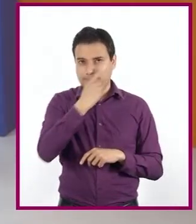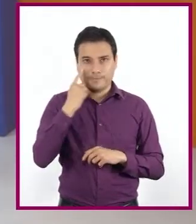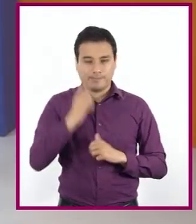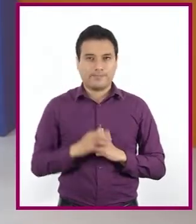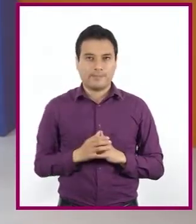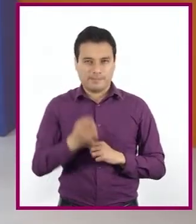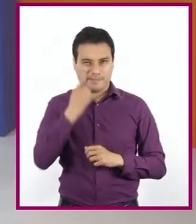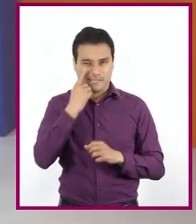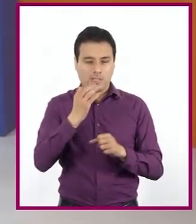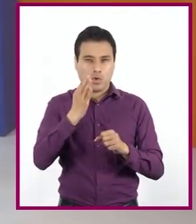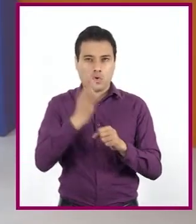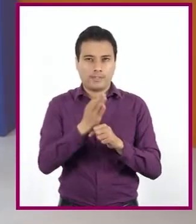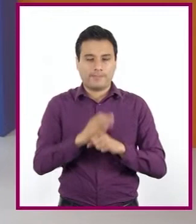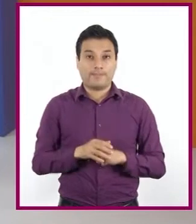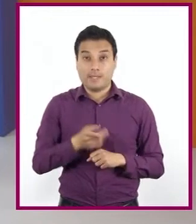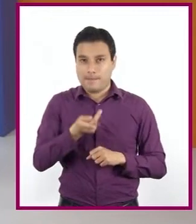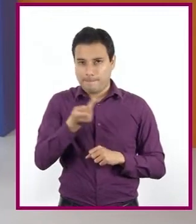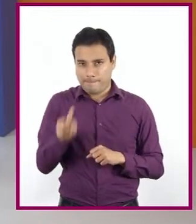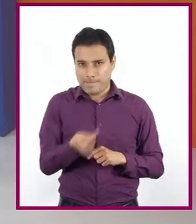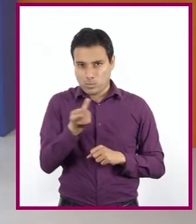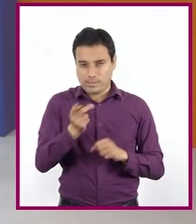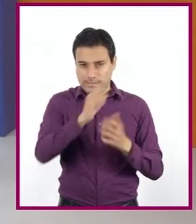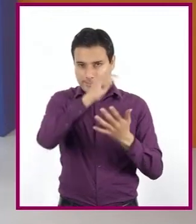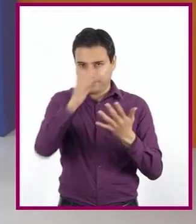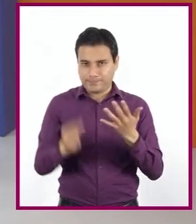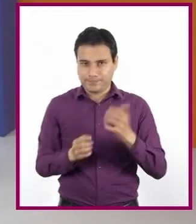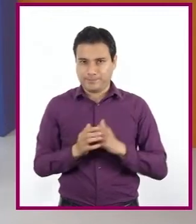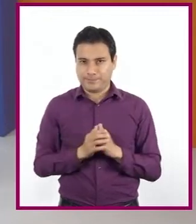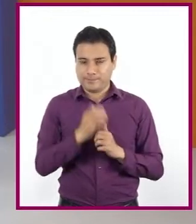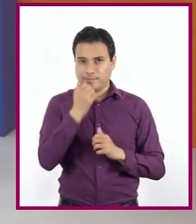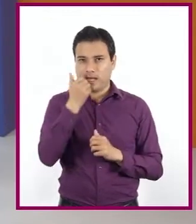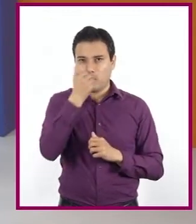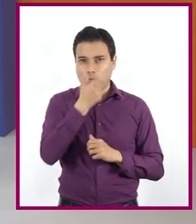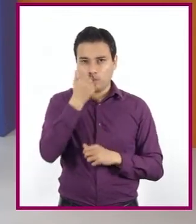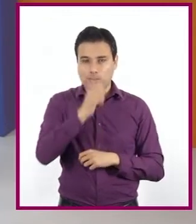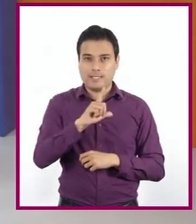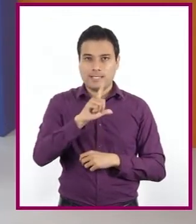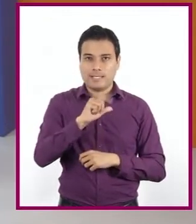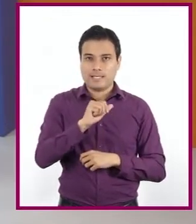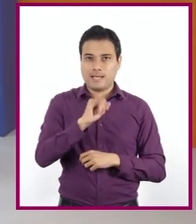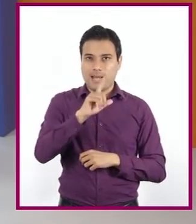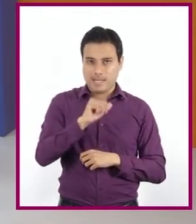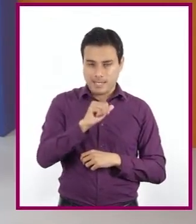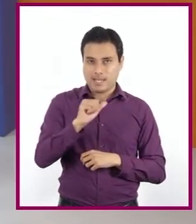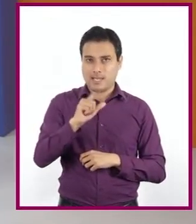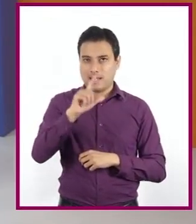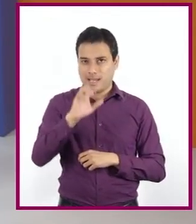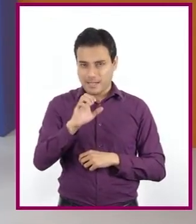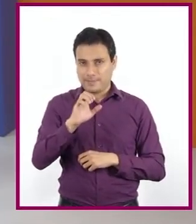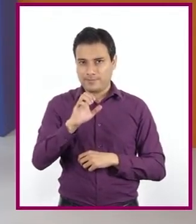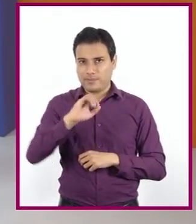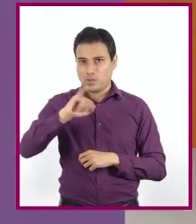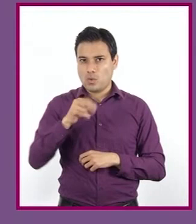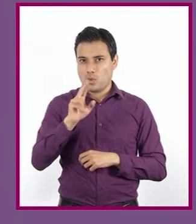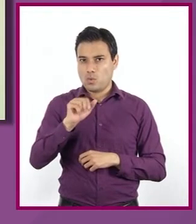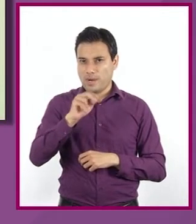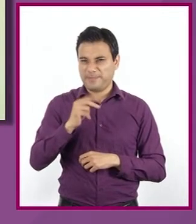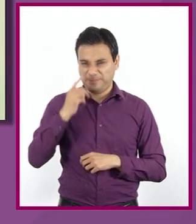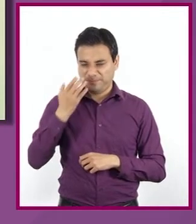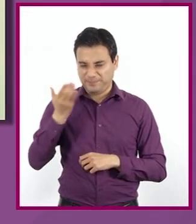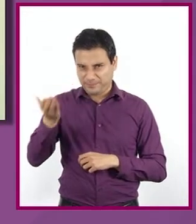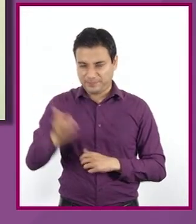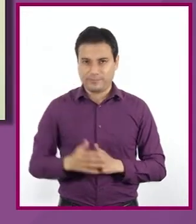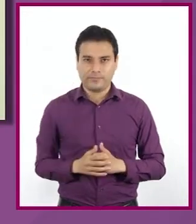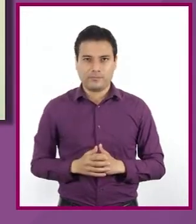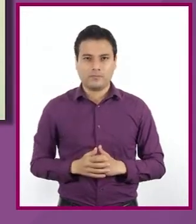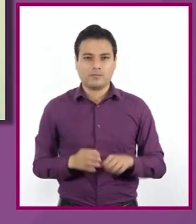Acompáñenos a ver algunas preguntas que nos tienen los alumnos Laila Robledo, Alexandra y Juan Carlos Pérez.